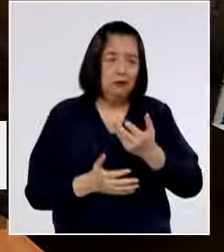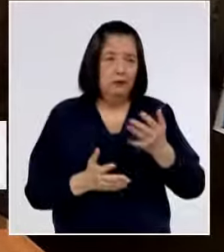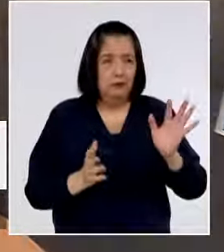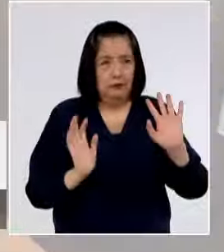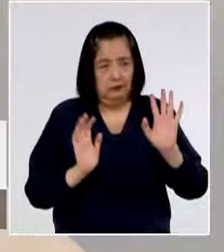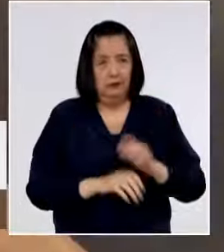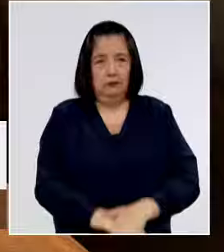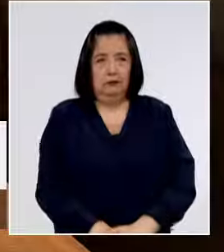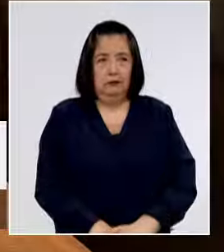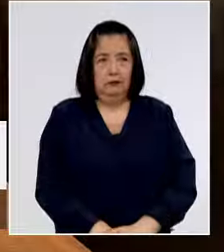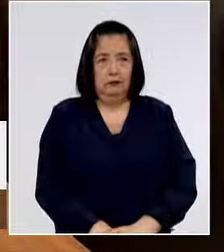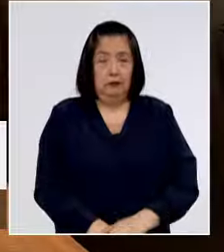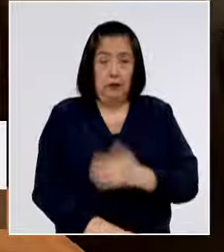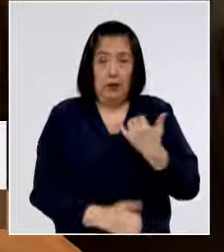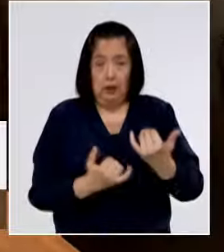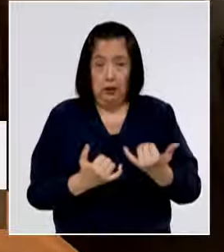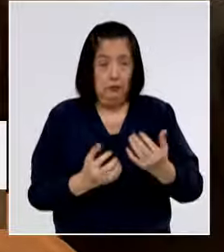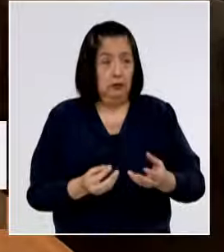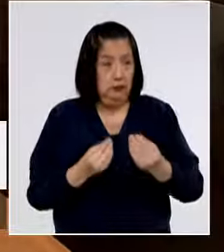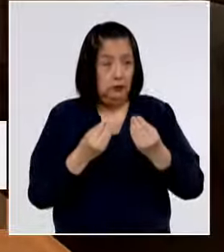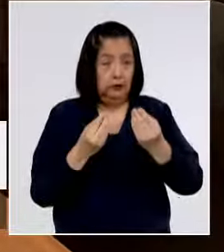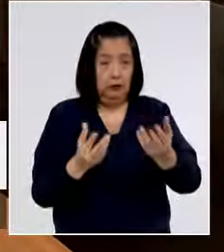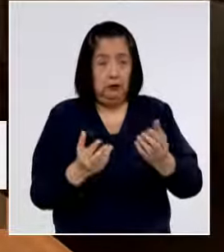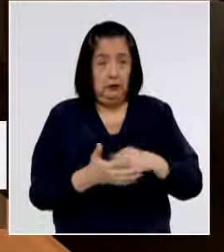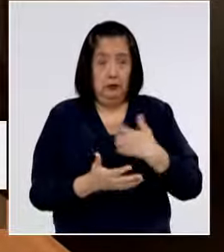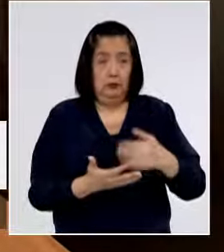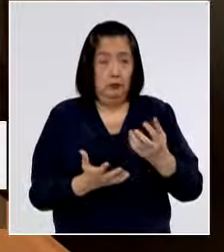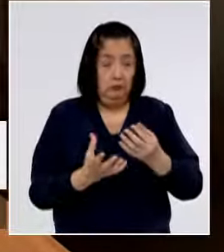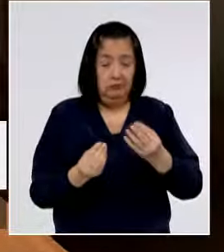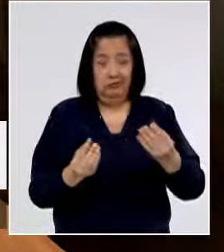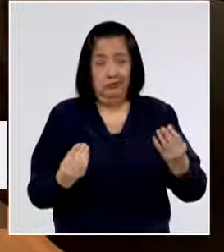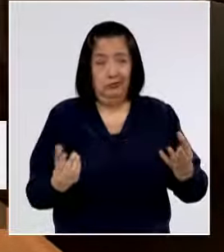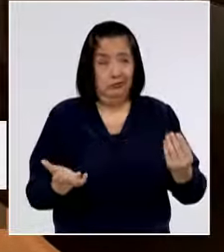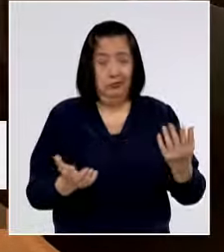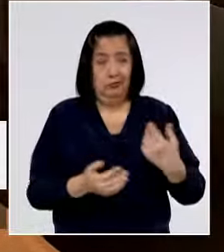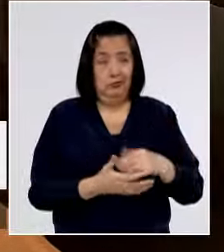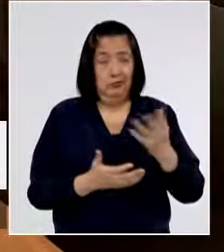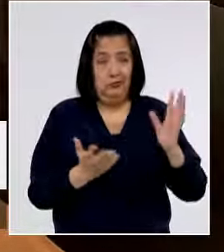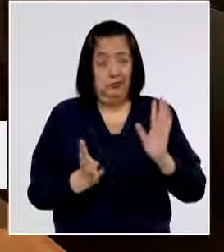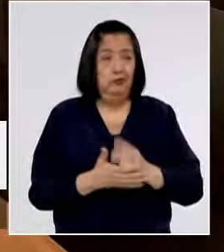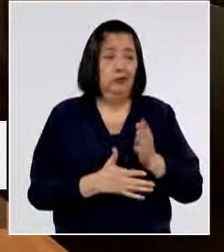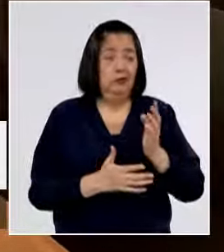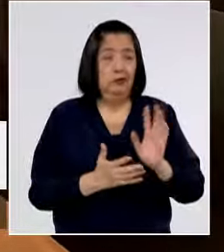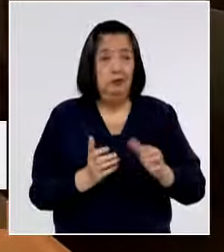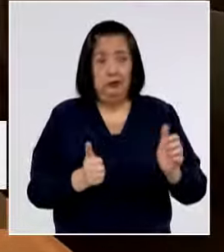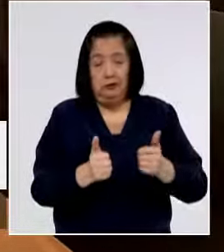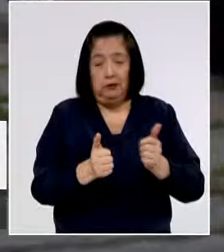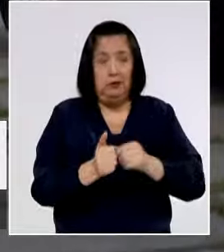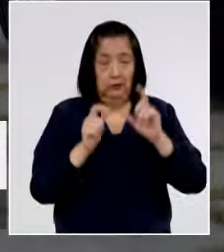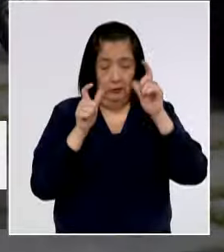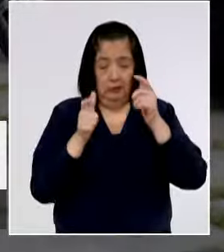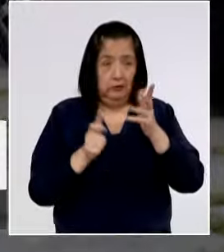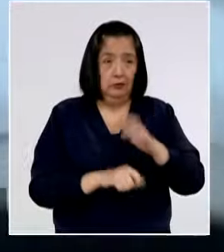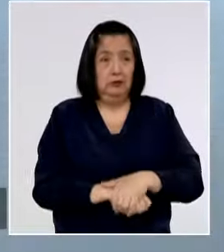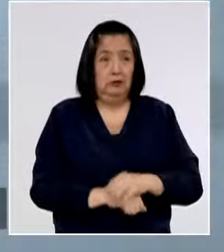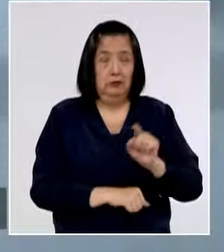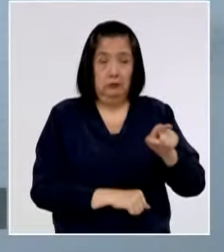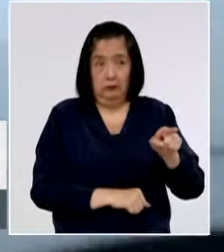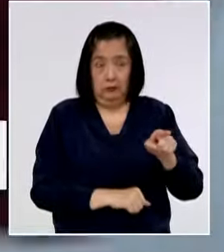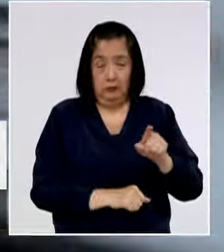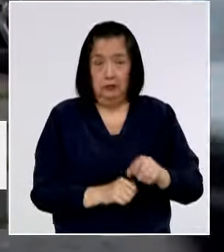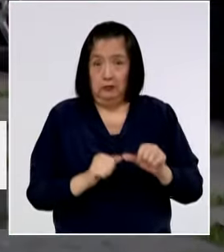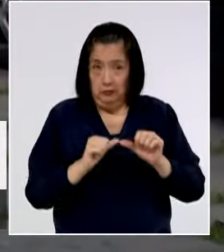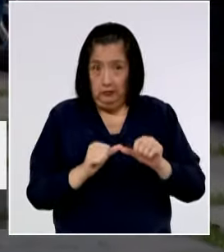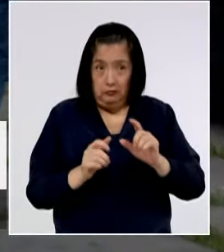en particular se está destinando muchas muchos medios para perseguir a un congresista la permanencia de